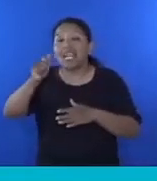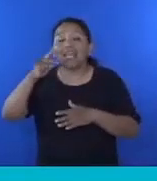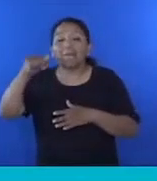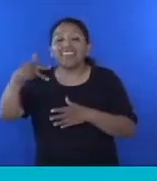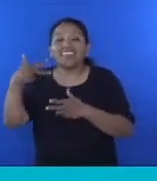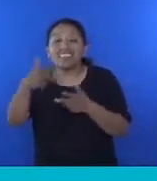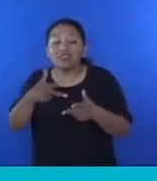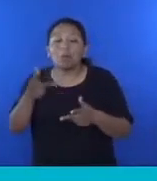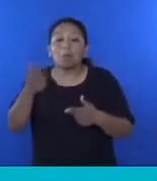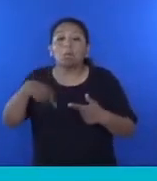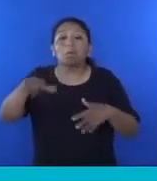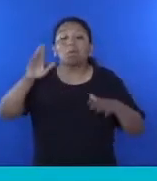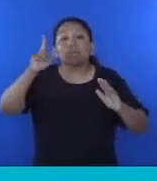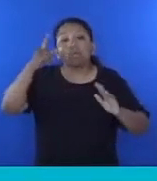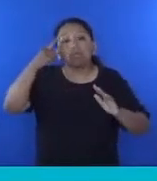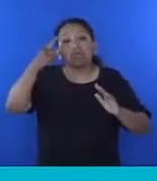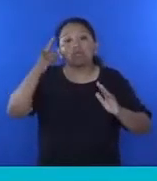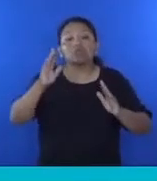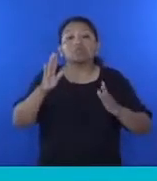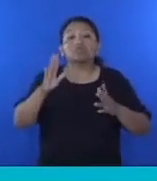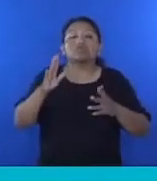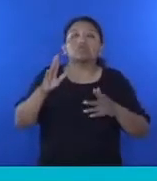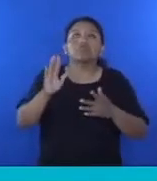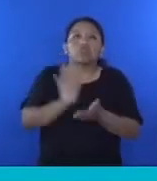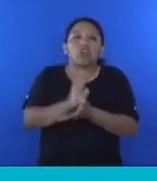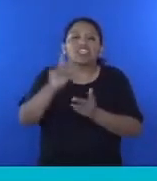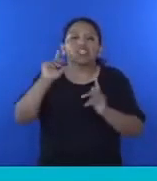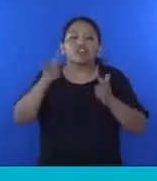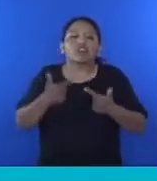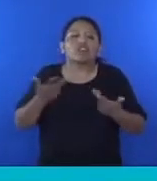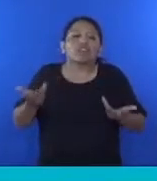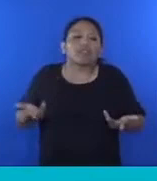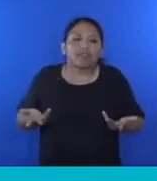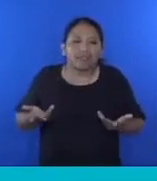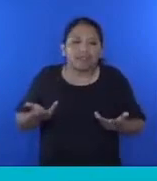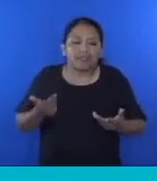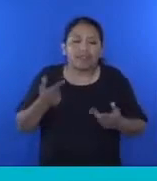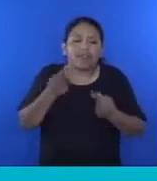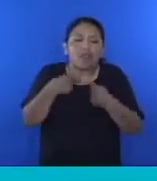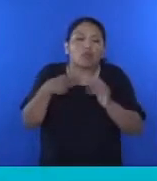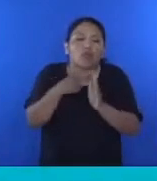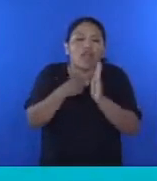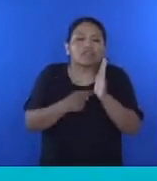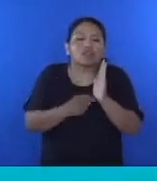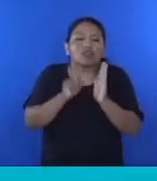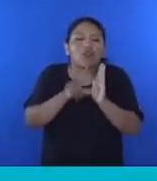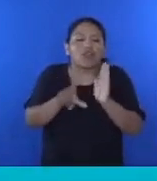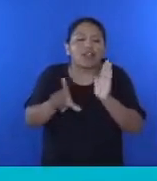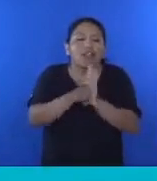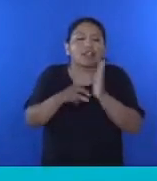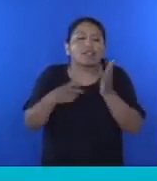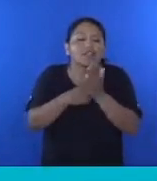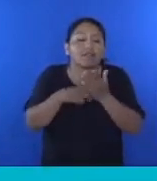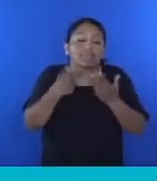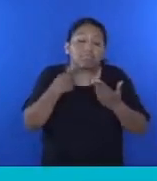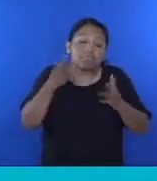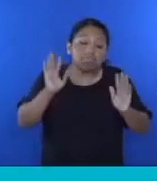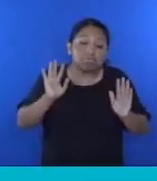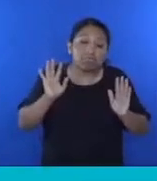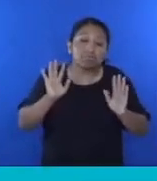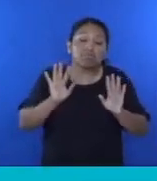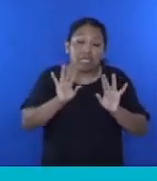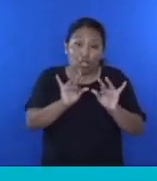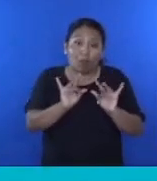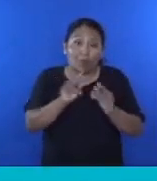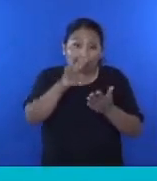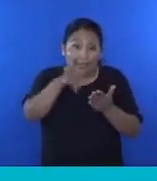Sleiman, hayamos sido ingenuos en alguna interpretación de algún artículo de la ley fiscal, que por cierto es